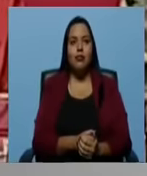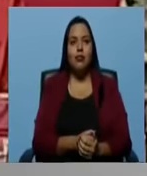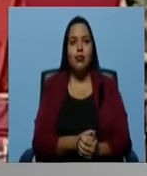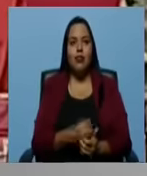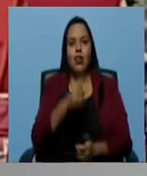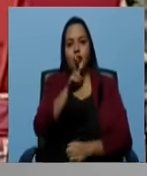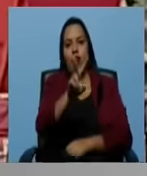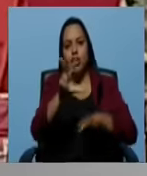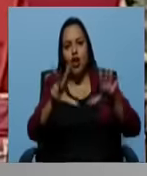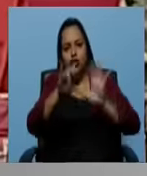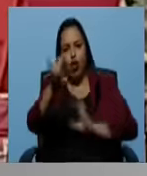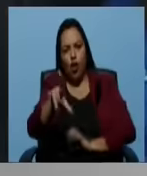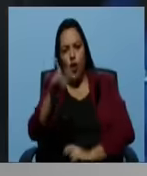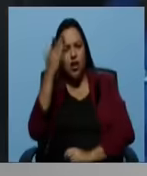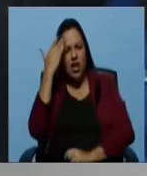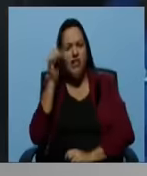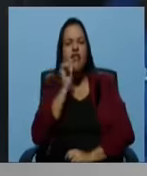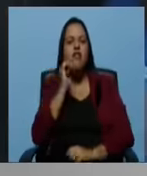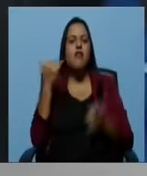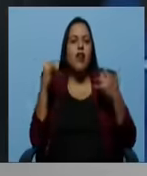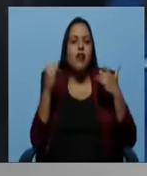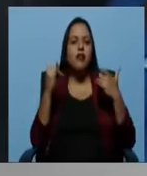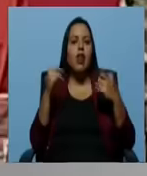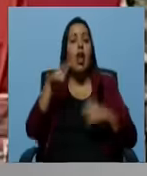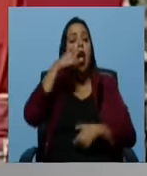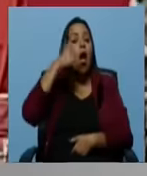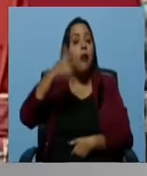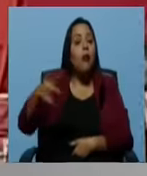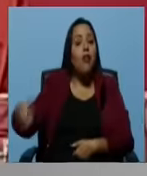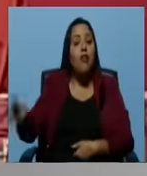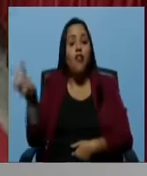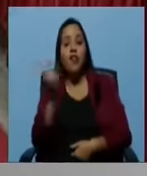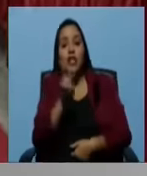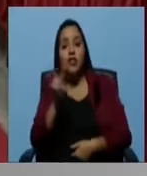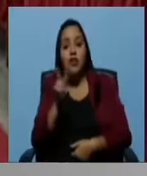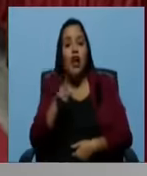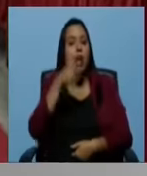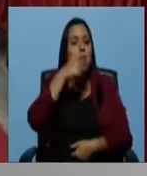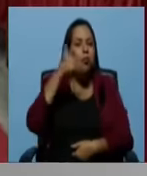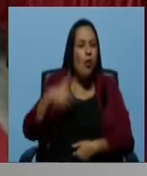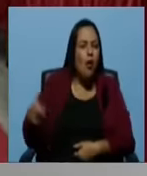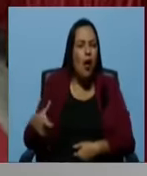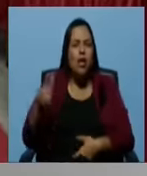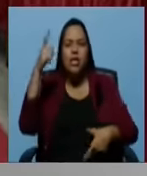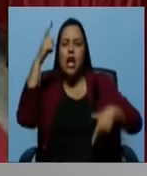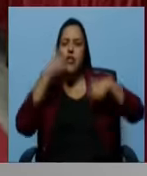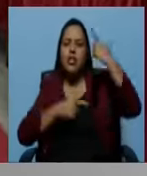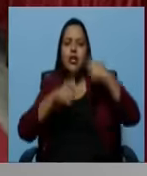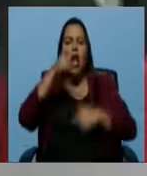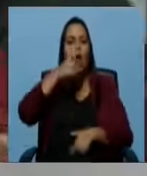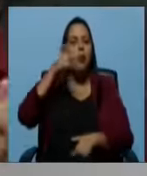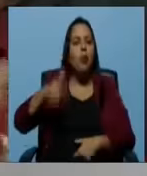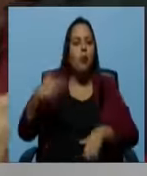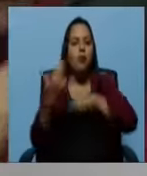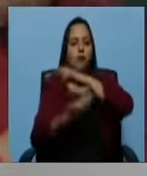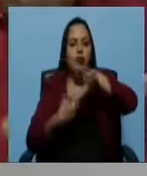28 de julio, ¿sabe quién va a celebrar? El pueblo de Venezuela, el pueblo chavista, el pueblo revolucionario.